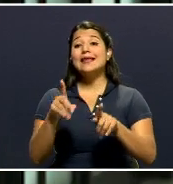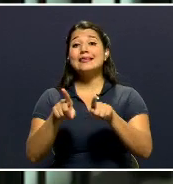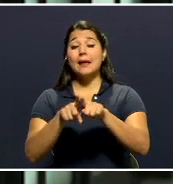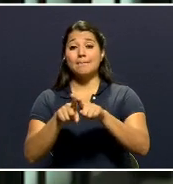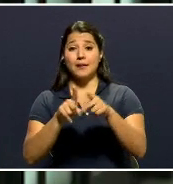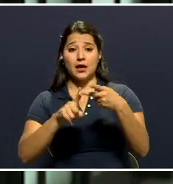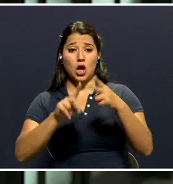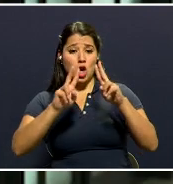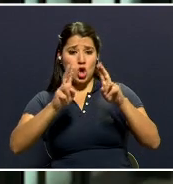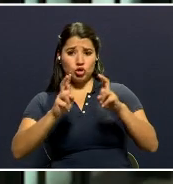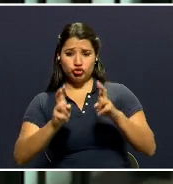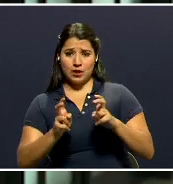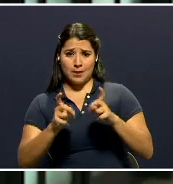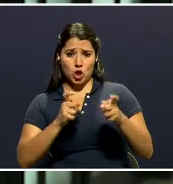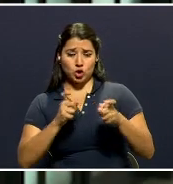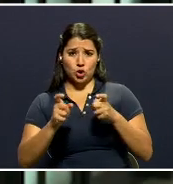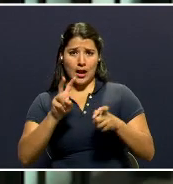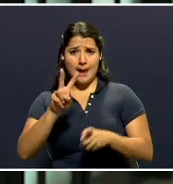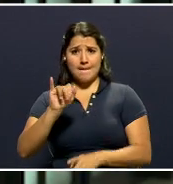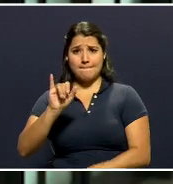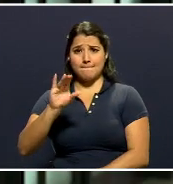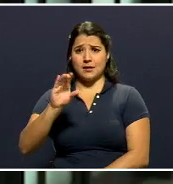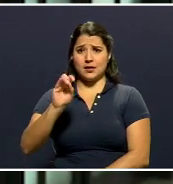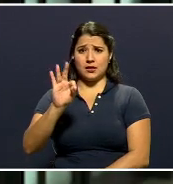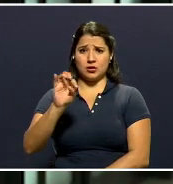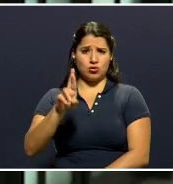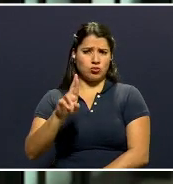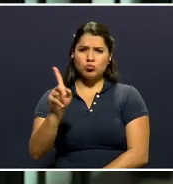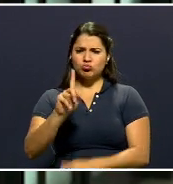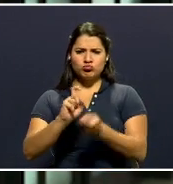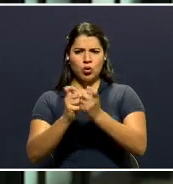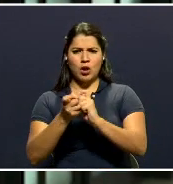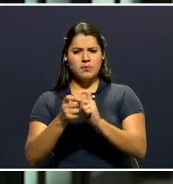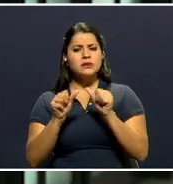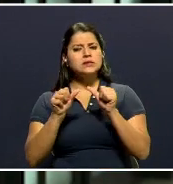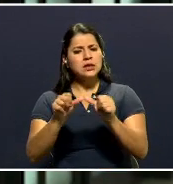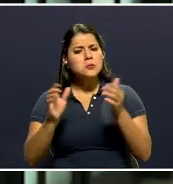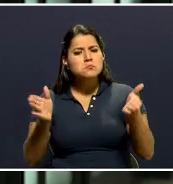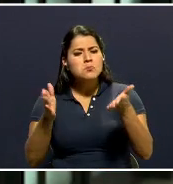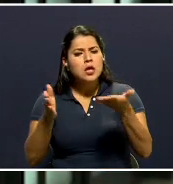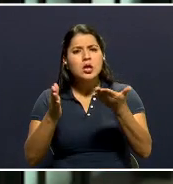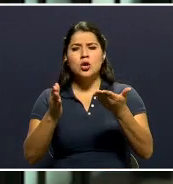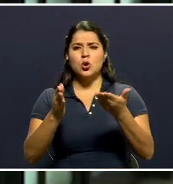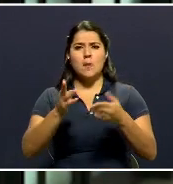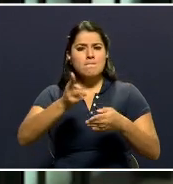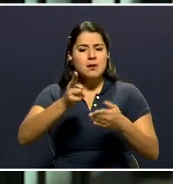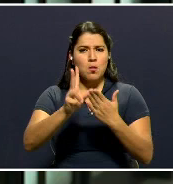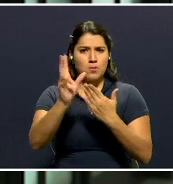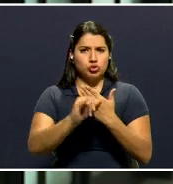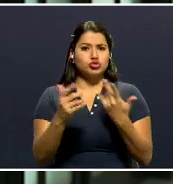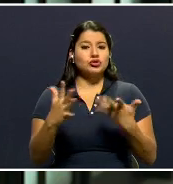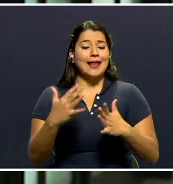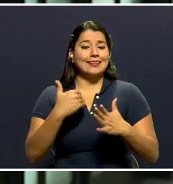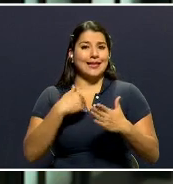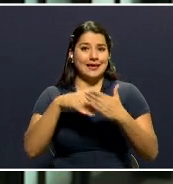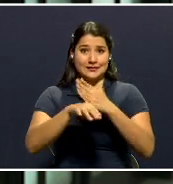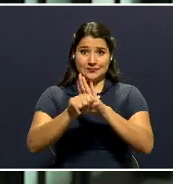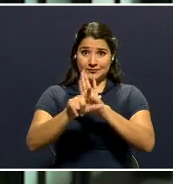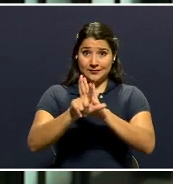Víctor no va a estar variando, que seguirán impulsando los diferentes proyectos que ya se tenían en estas sesiones